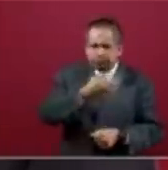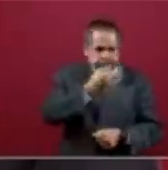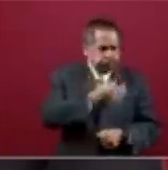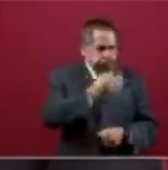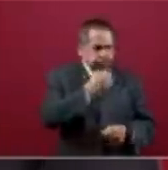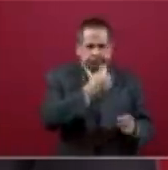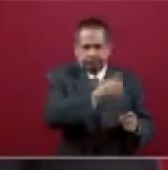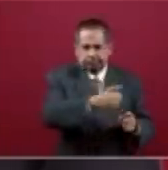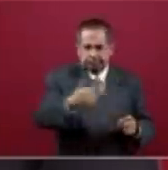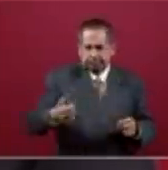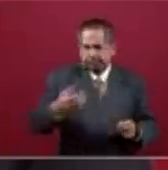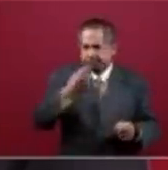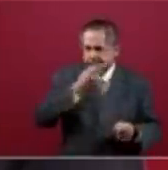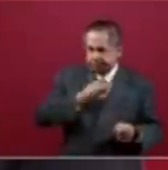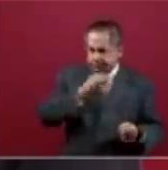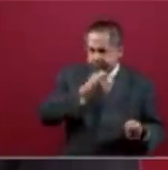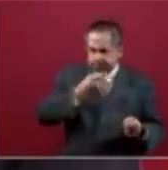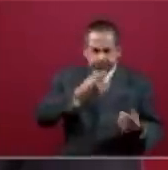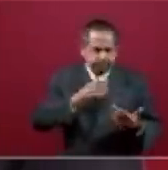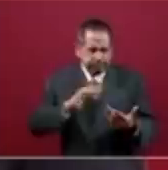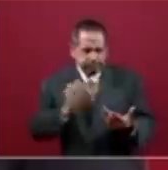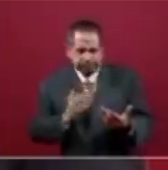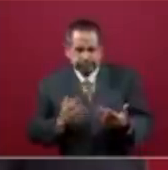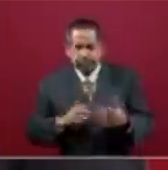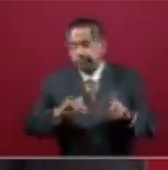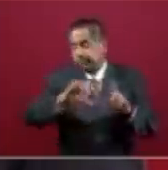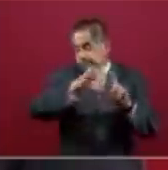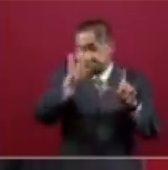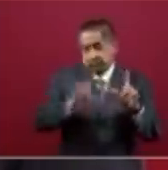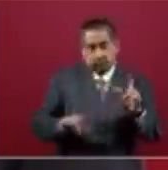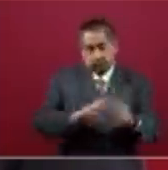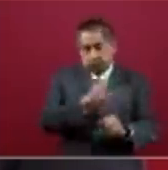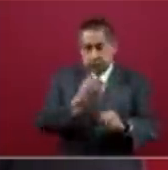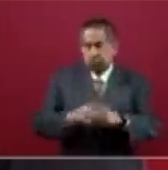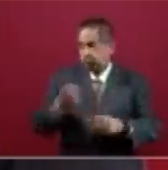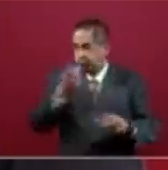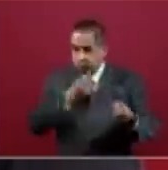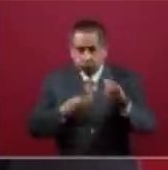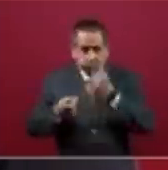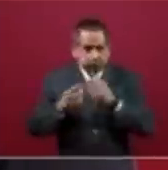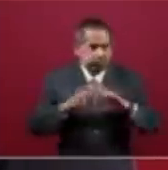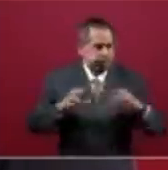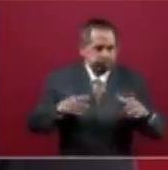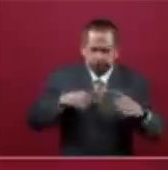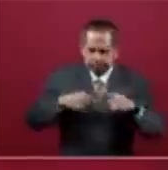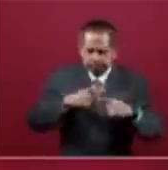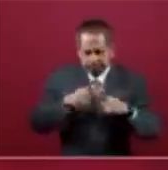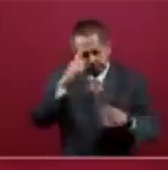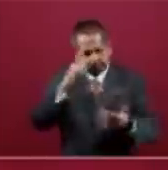cuáles son los datos que recibimos de todo el país y qué decisiones se toman.